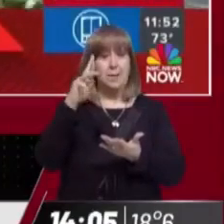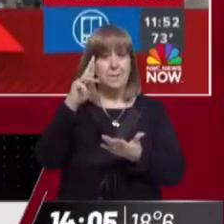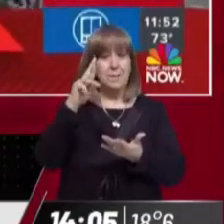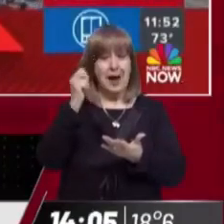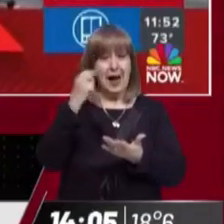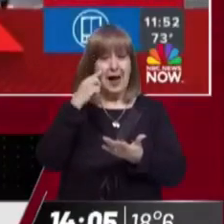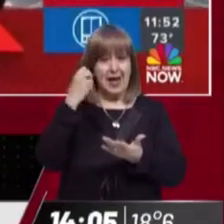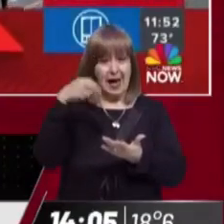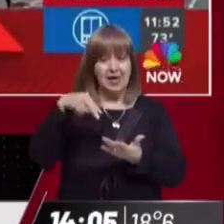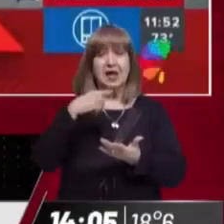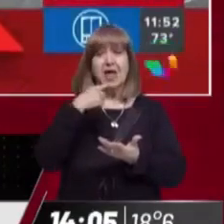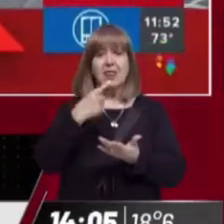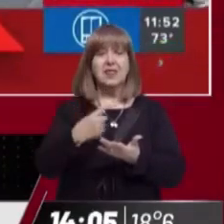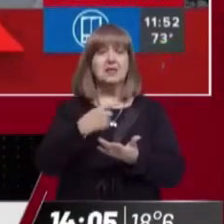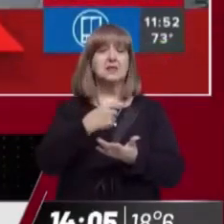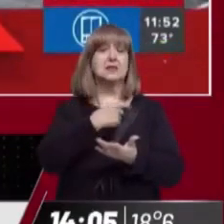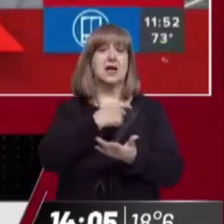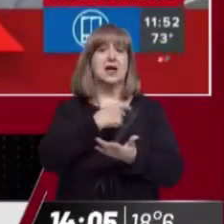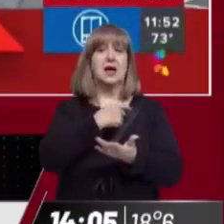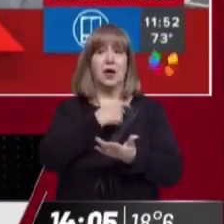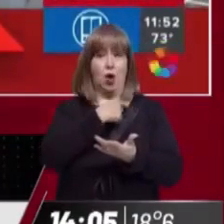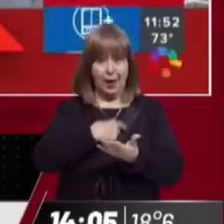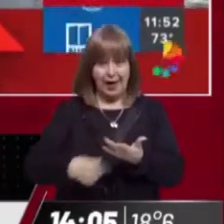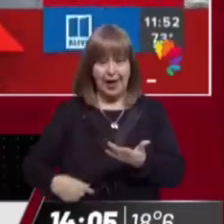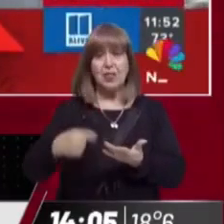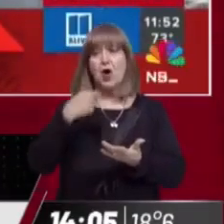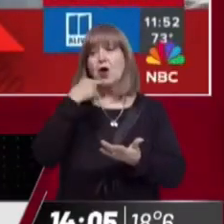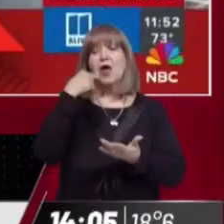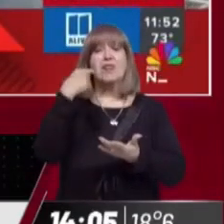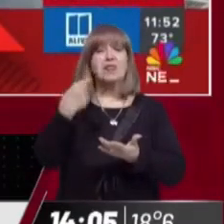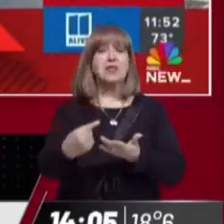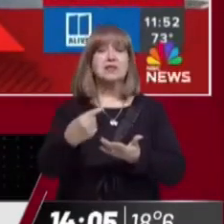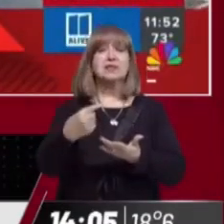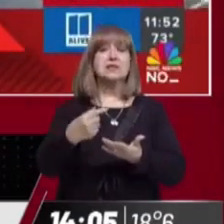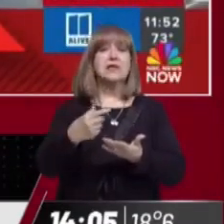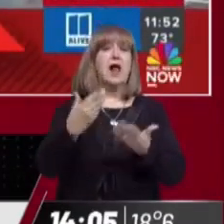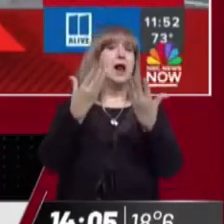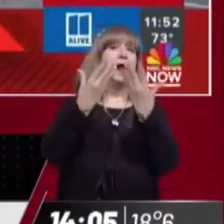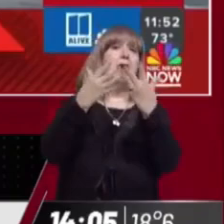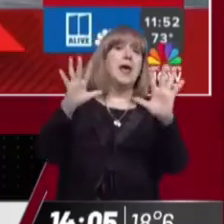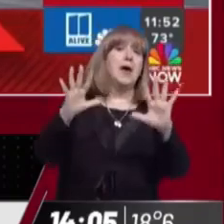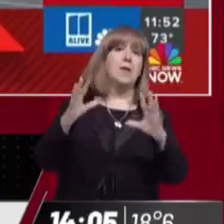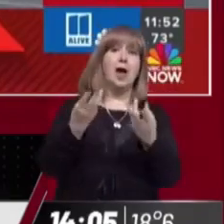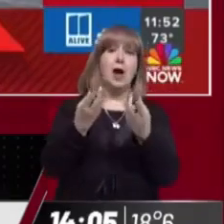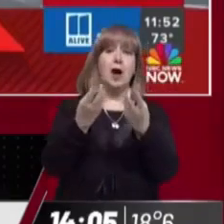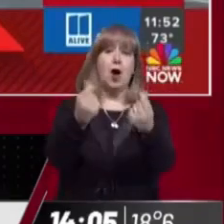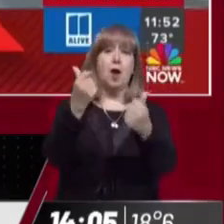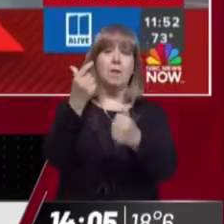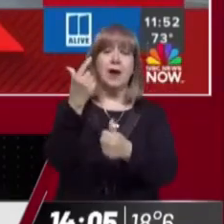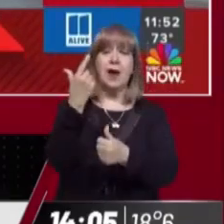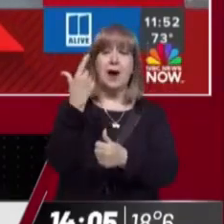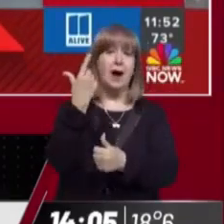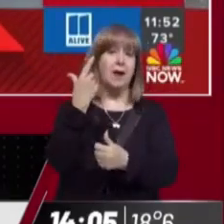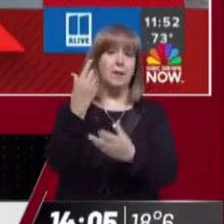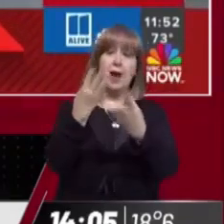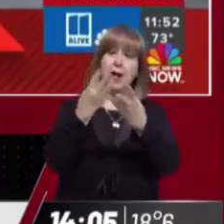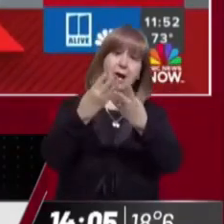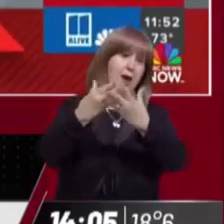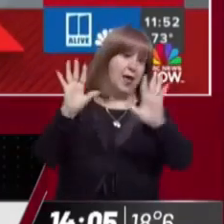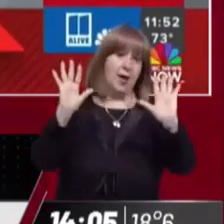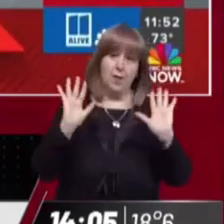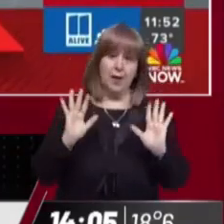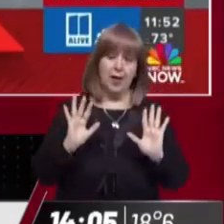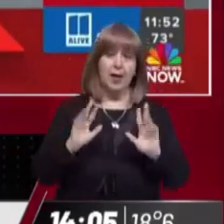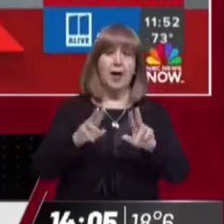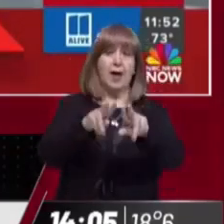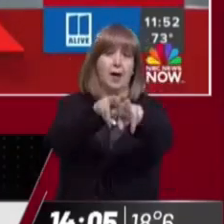dejó sin efecto la reglamentación que requería de un permiso especial para portar cualquier tipo de armas y Bueno